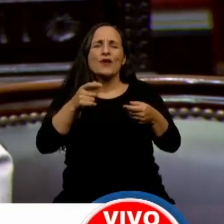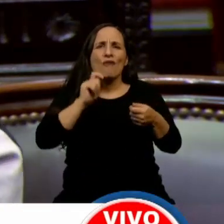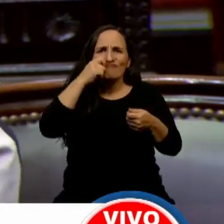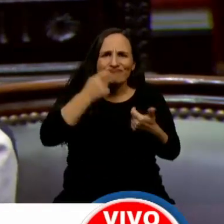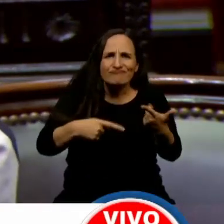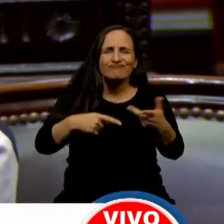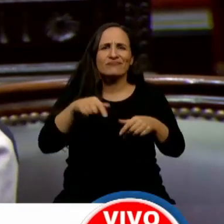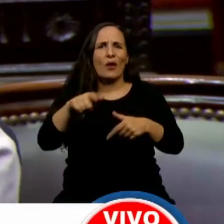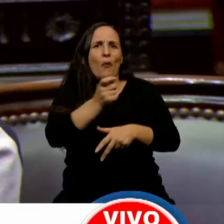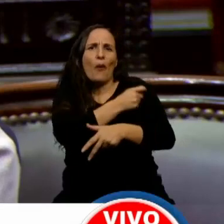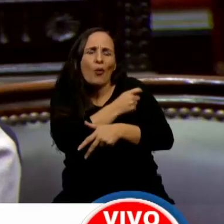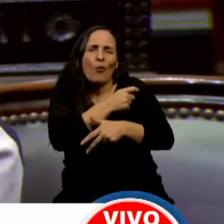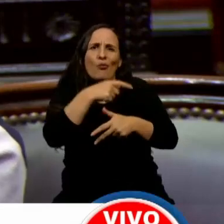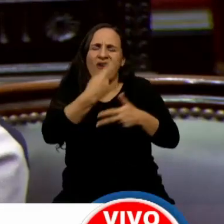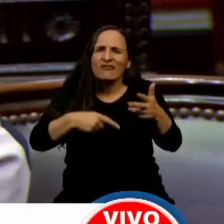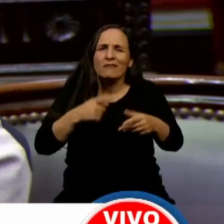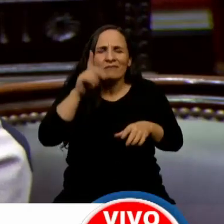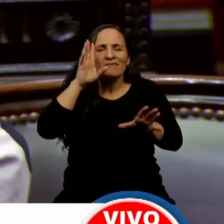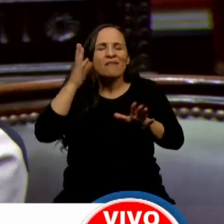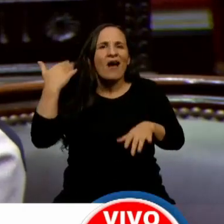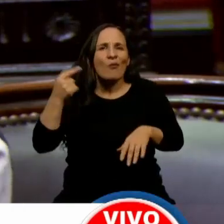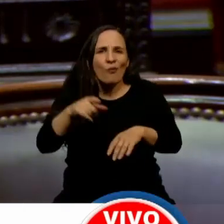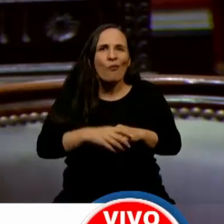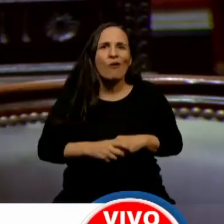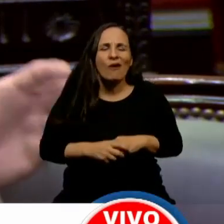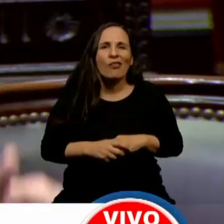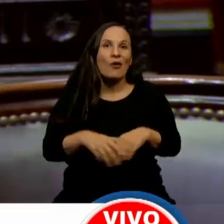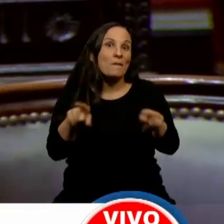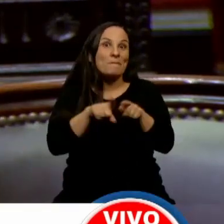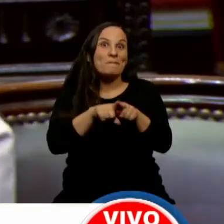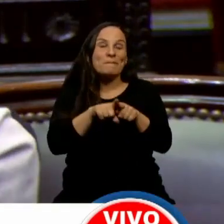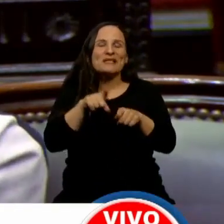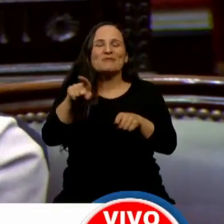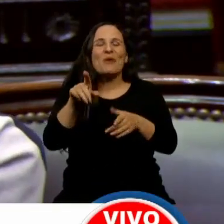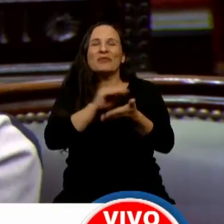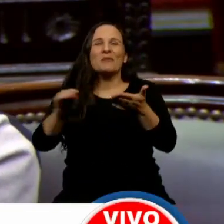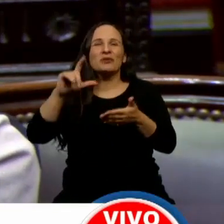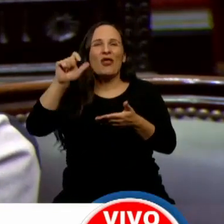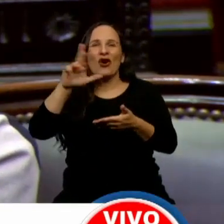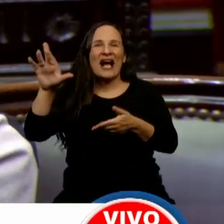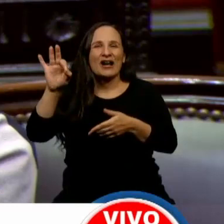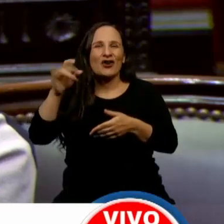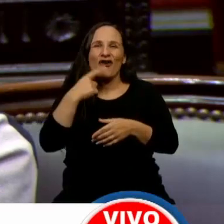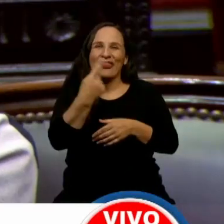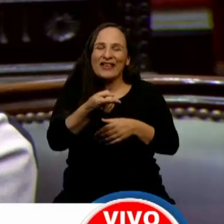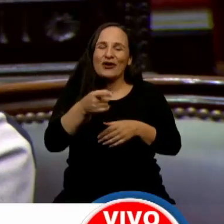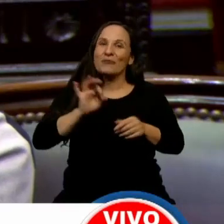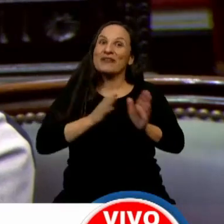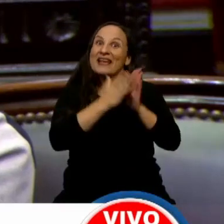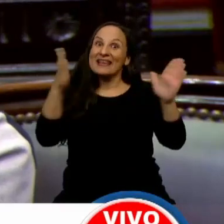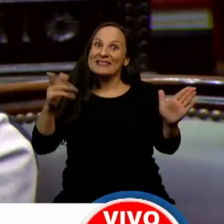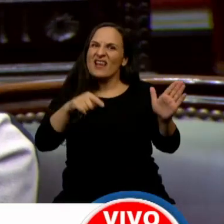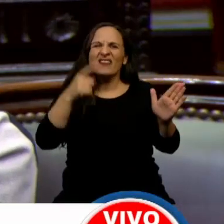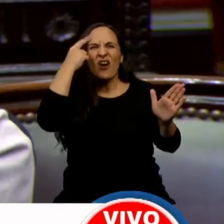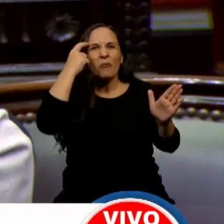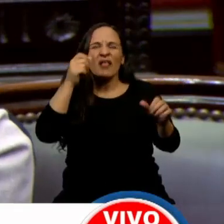es la vacunación. Y también recordaba, como decía el diputado Carro, que este año aprendimos que